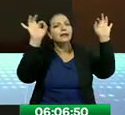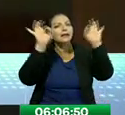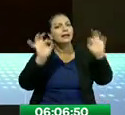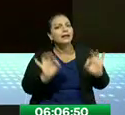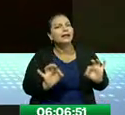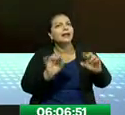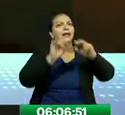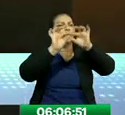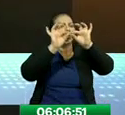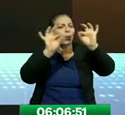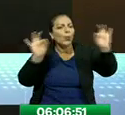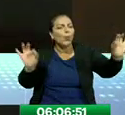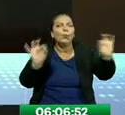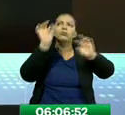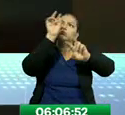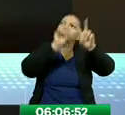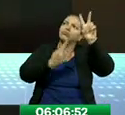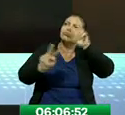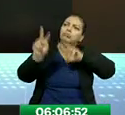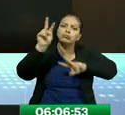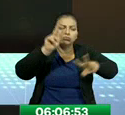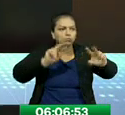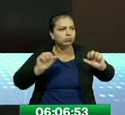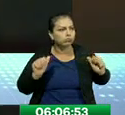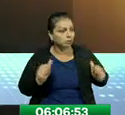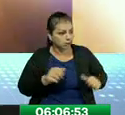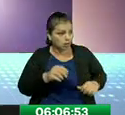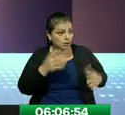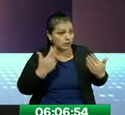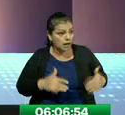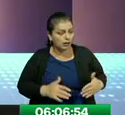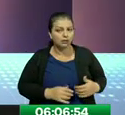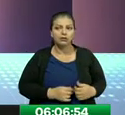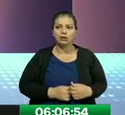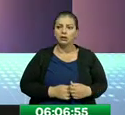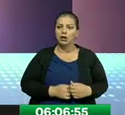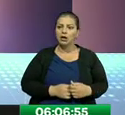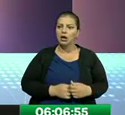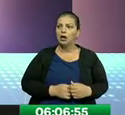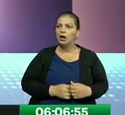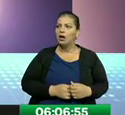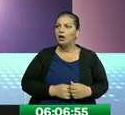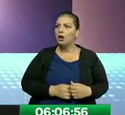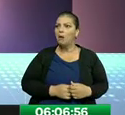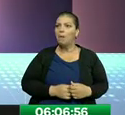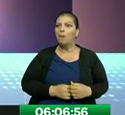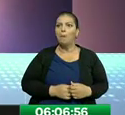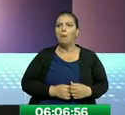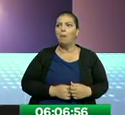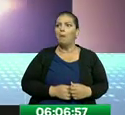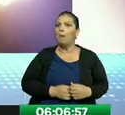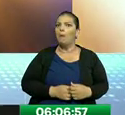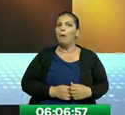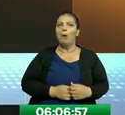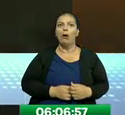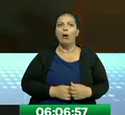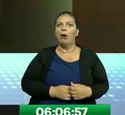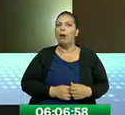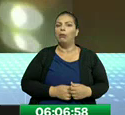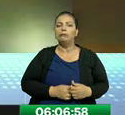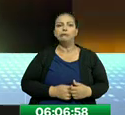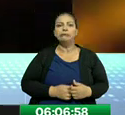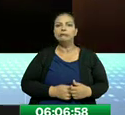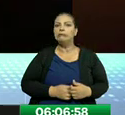es de andar revisando tanto, y es por eso que muchos electricistas dicen que no hay trabajo. Ajá. La gente hasta que no se le quema la casa no lo llama. Exacto,